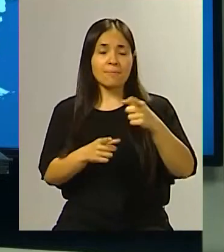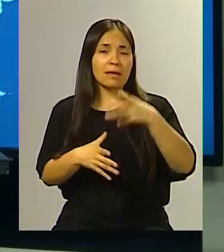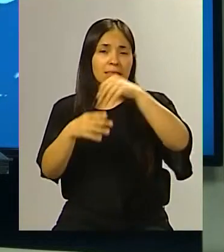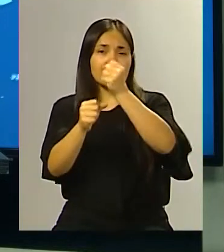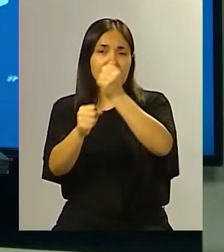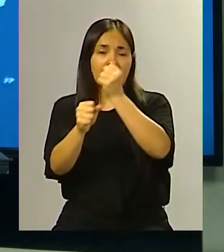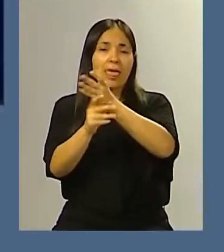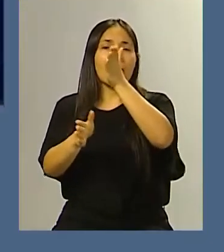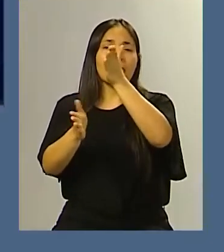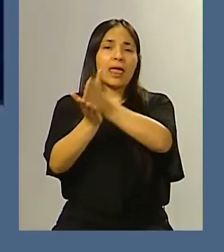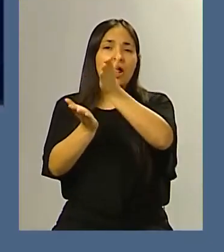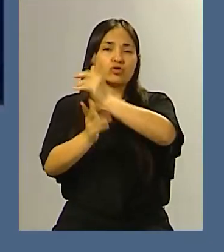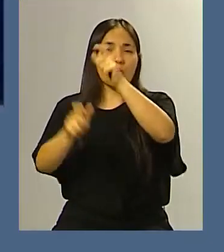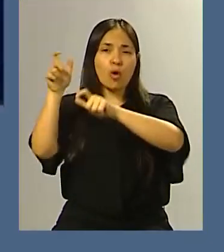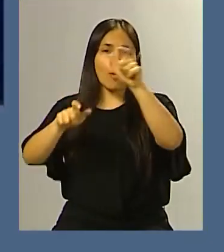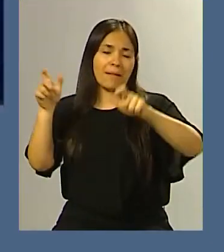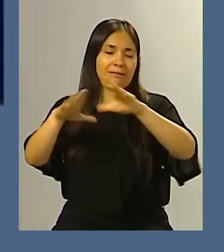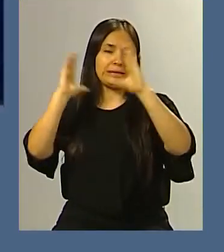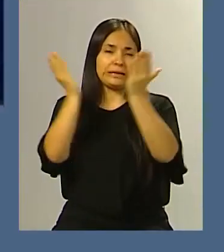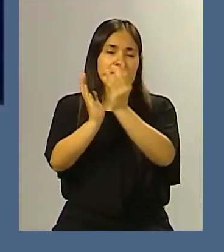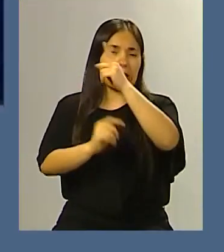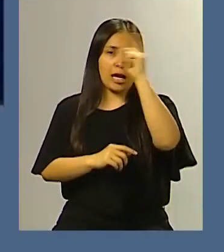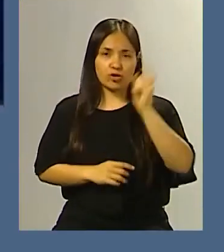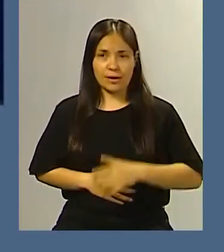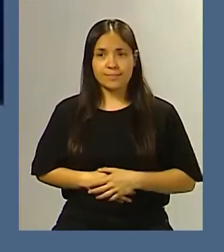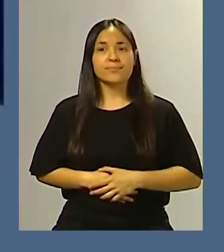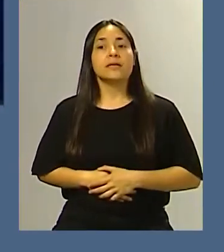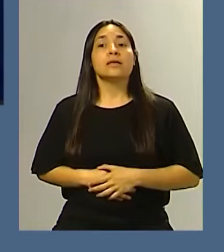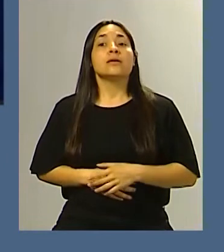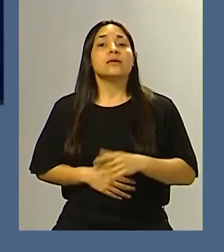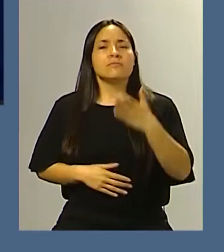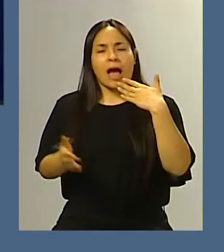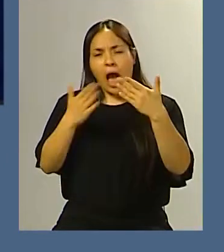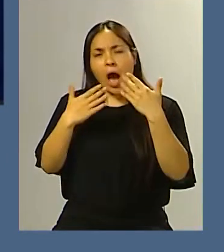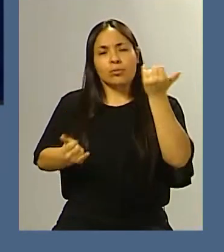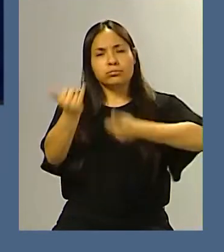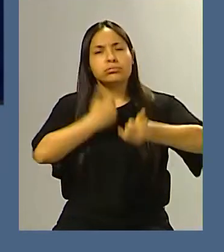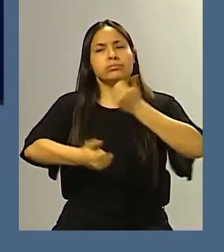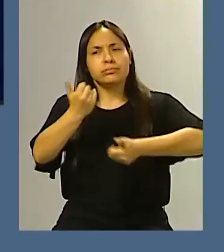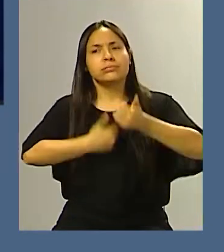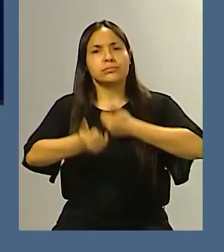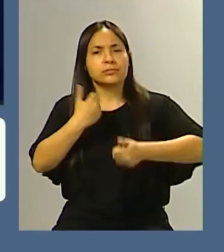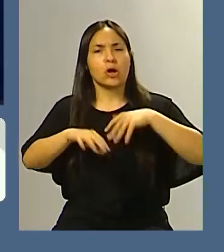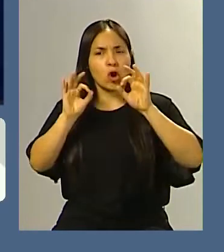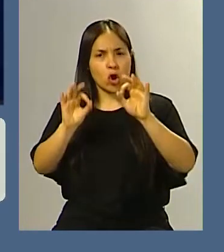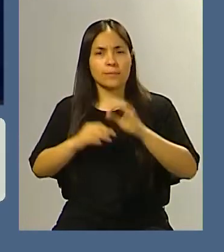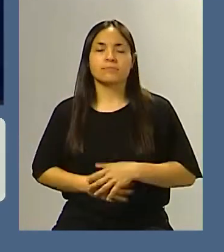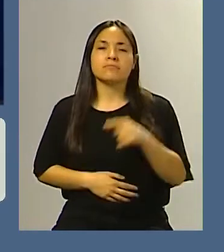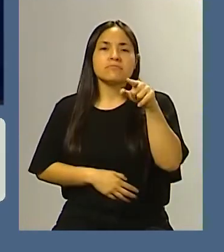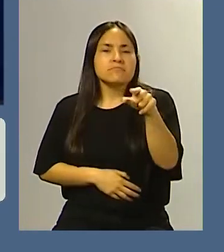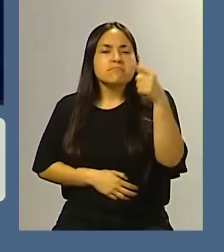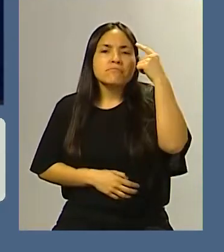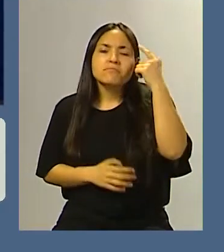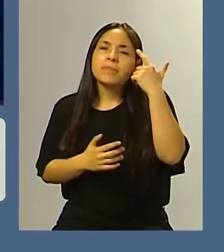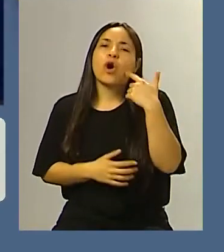de Derechos Humanos. Paulo, con todo lo que ya hemos hablado, ¿usted nos podría decir cuáles serían las prioridades del